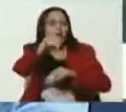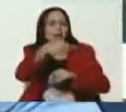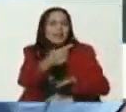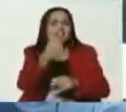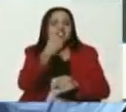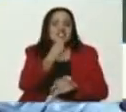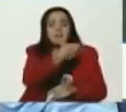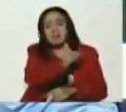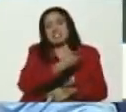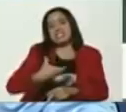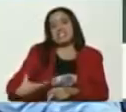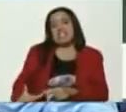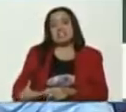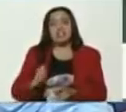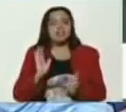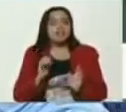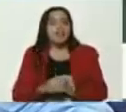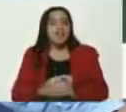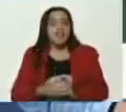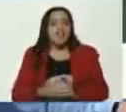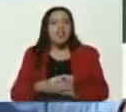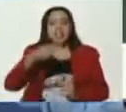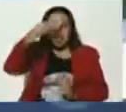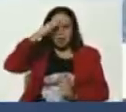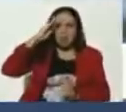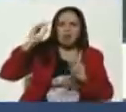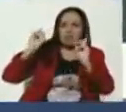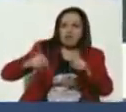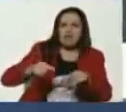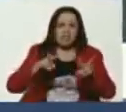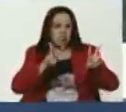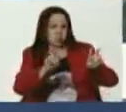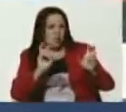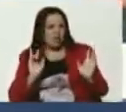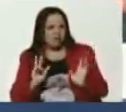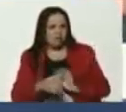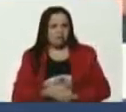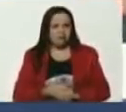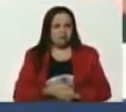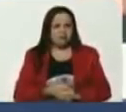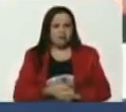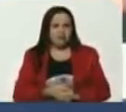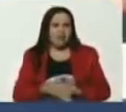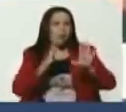un presidente de Cuba también, itinerante, ¿no?, de esos de Narnia.